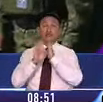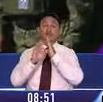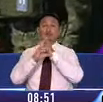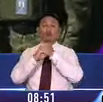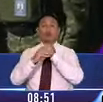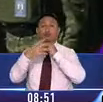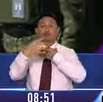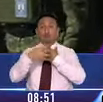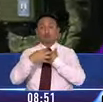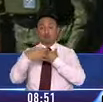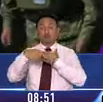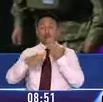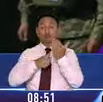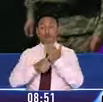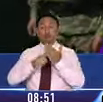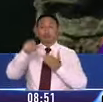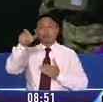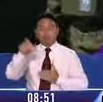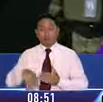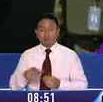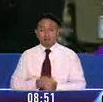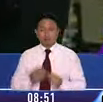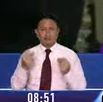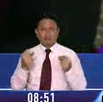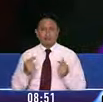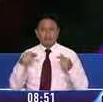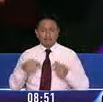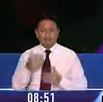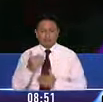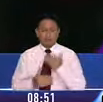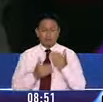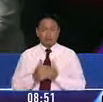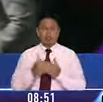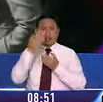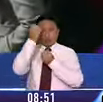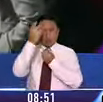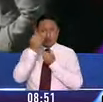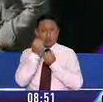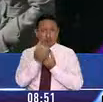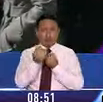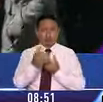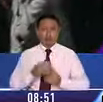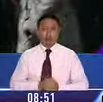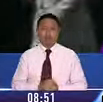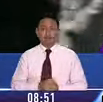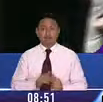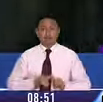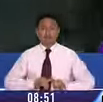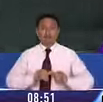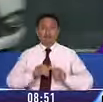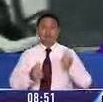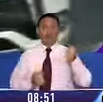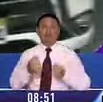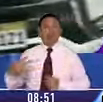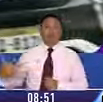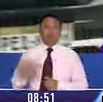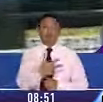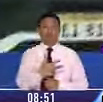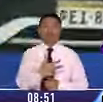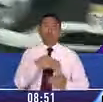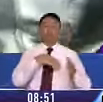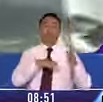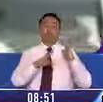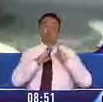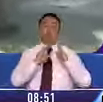oficiales por parte de los ministerios, quienes de manera paulatina irán dando alguna información. Siguen llegando los vehículos acá al Palacio